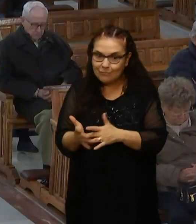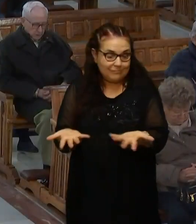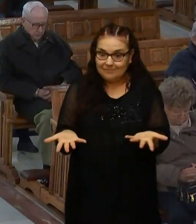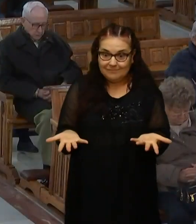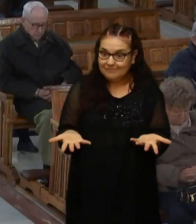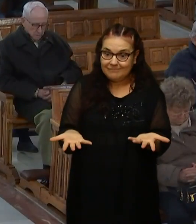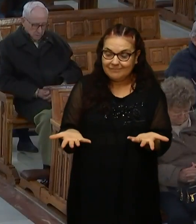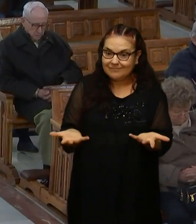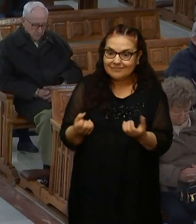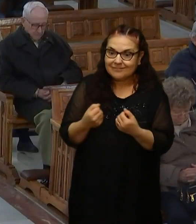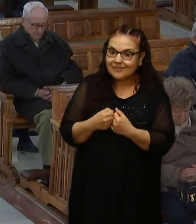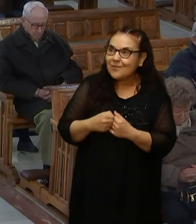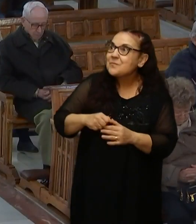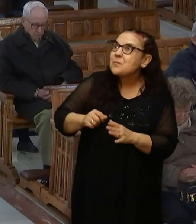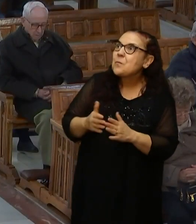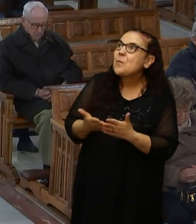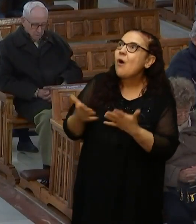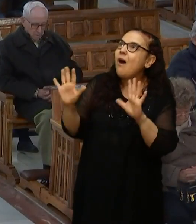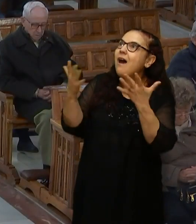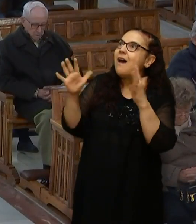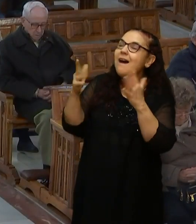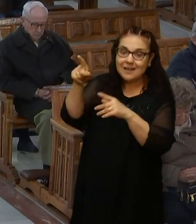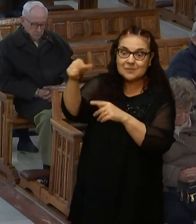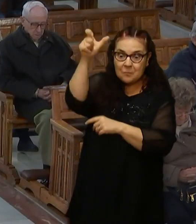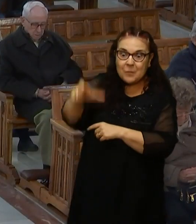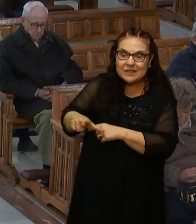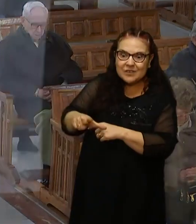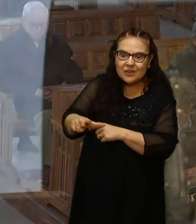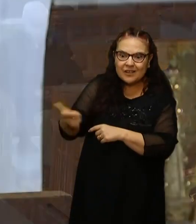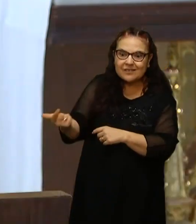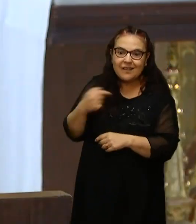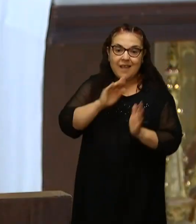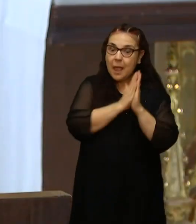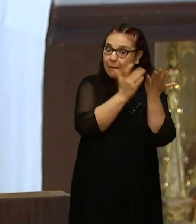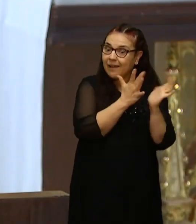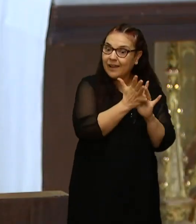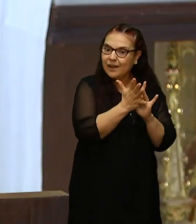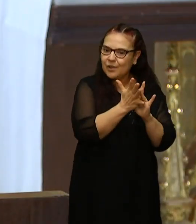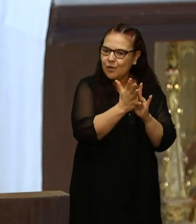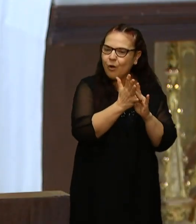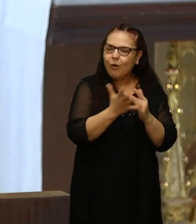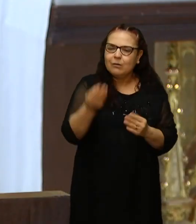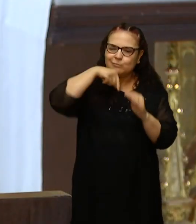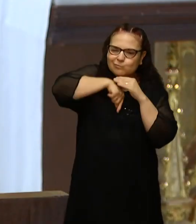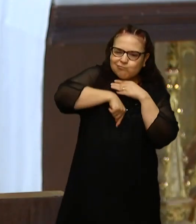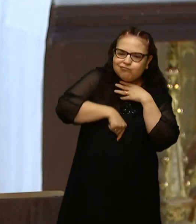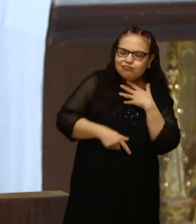admirar a aquellas personas que encarnan ese Evangelio, que encarnan la palabra de